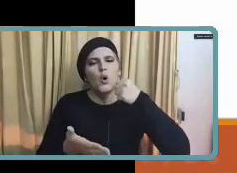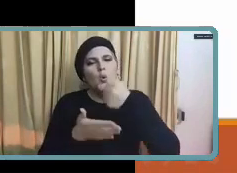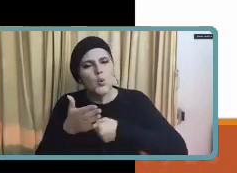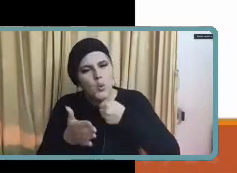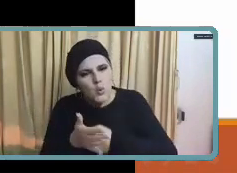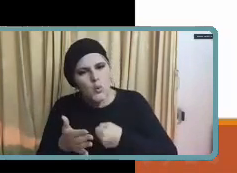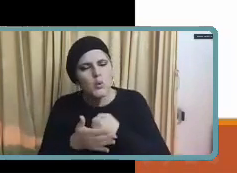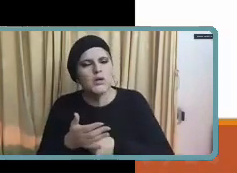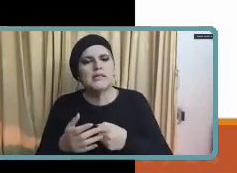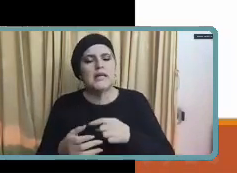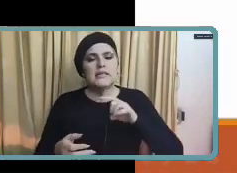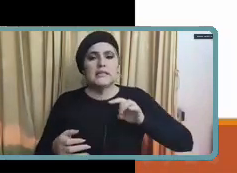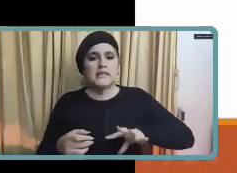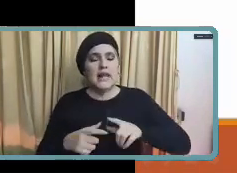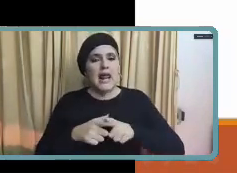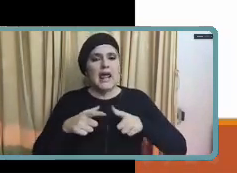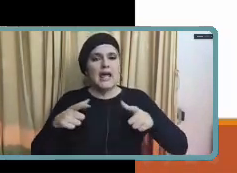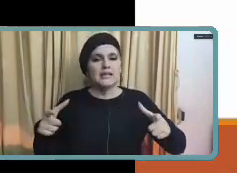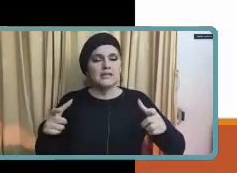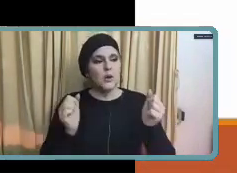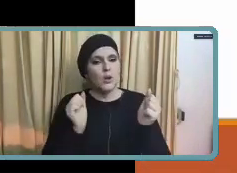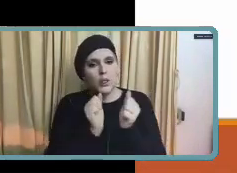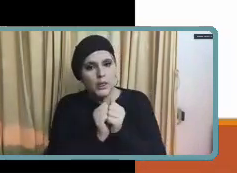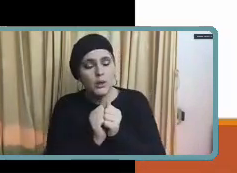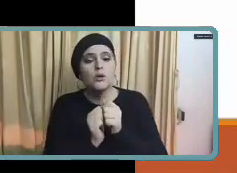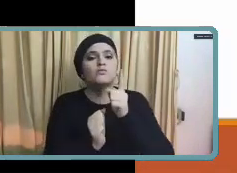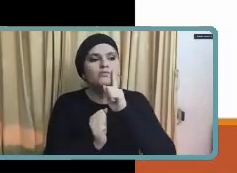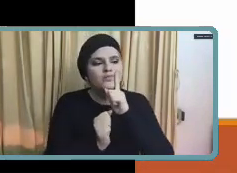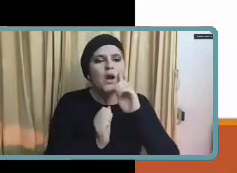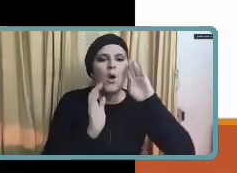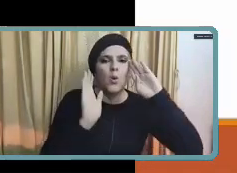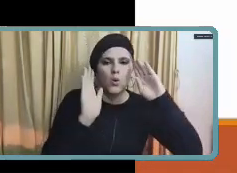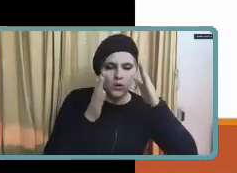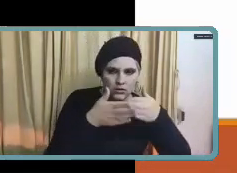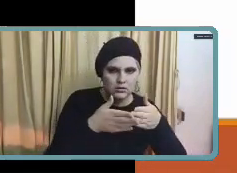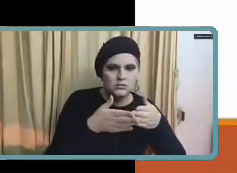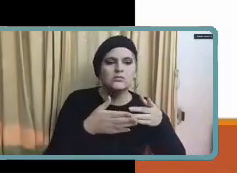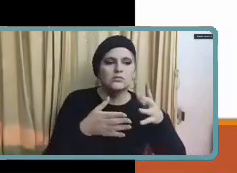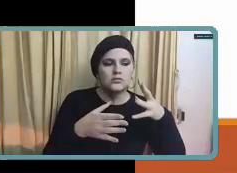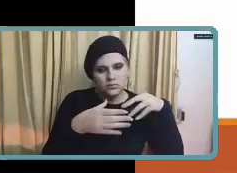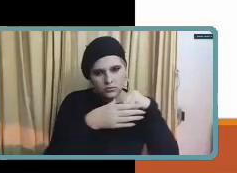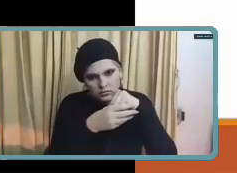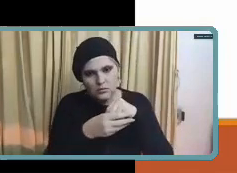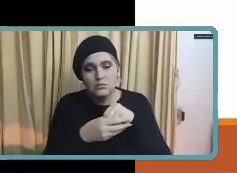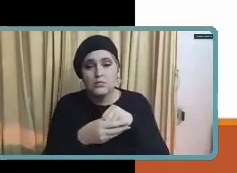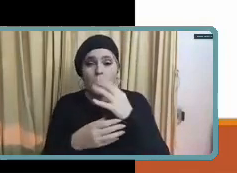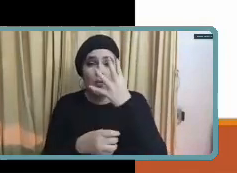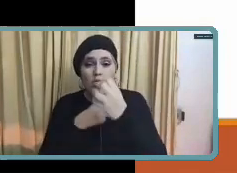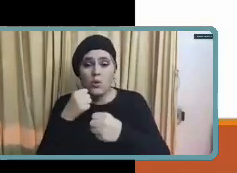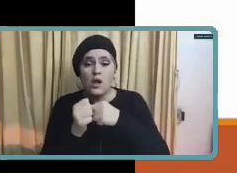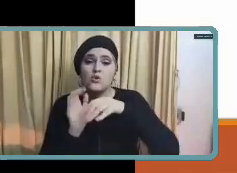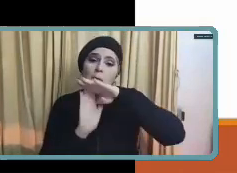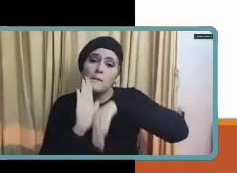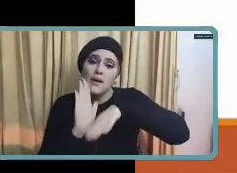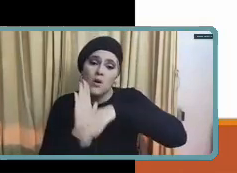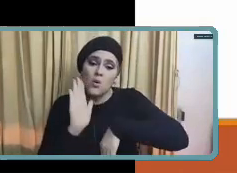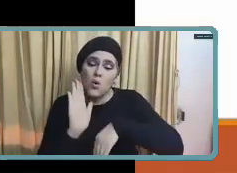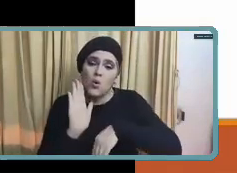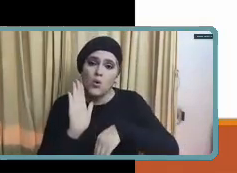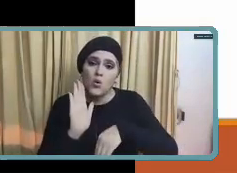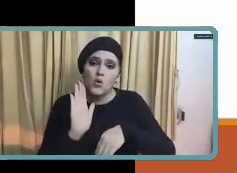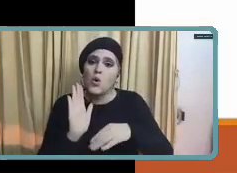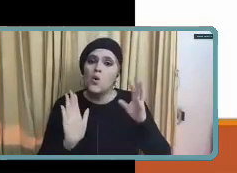sean inclusivas para el autismo. Porque en este momento los menores de 4 años no tenemos